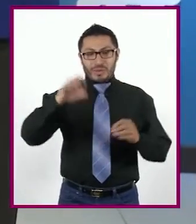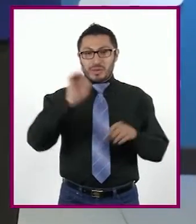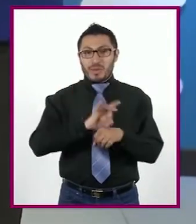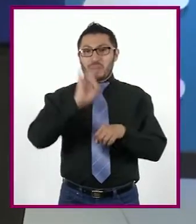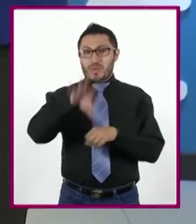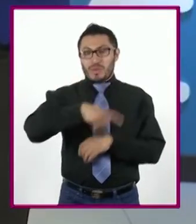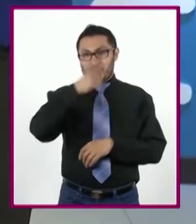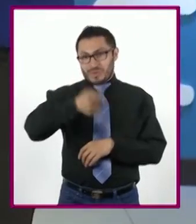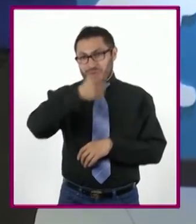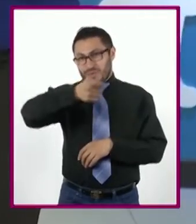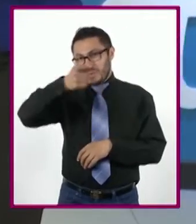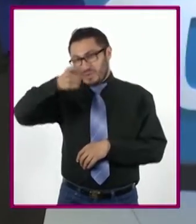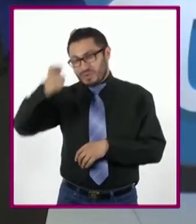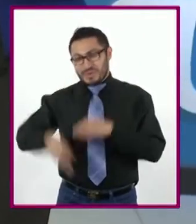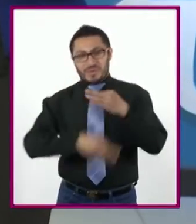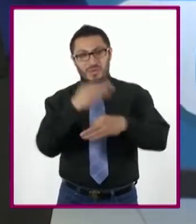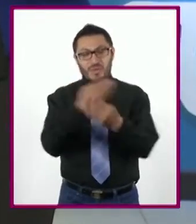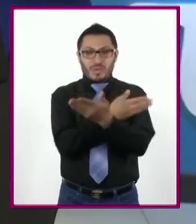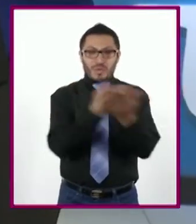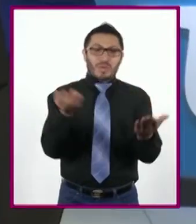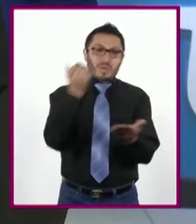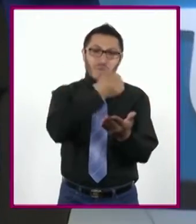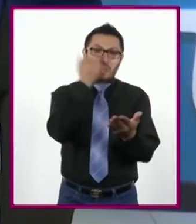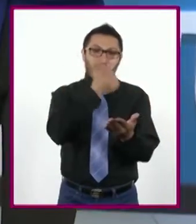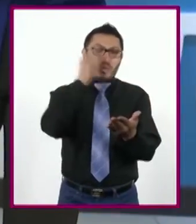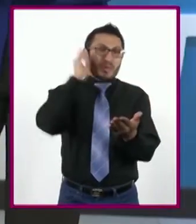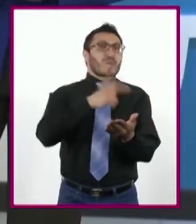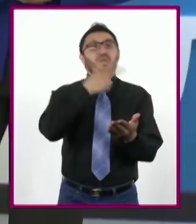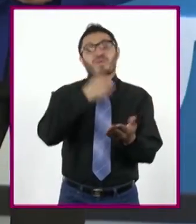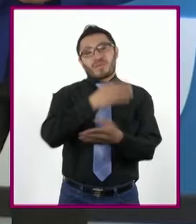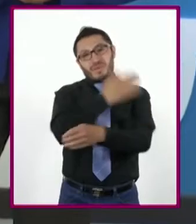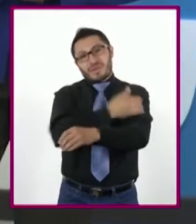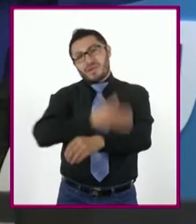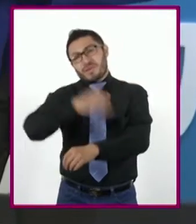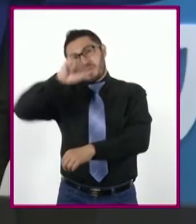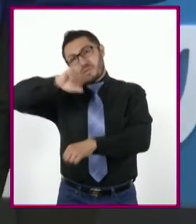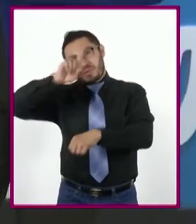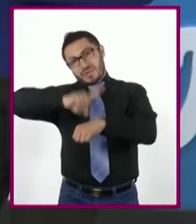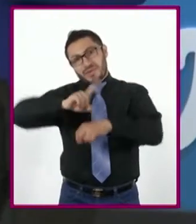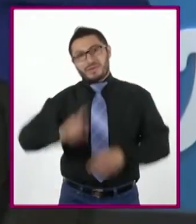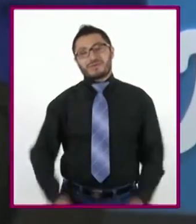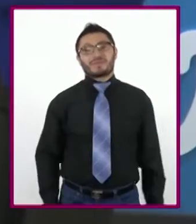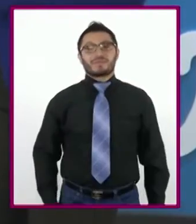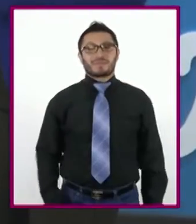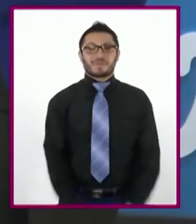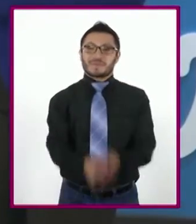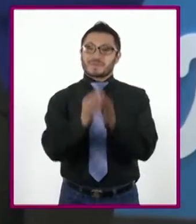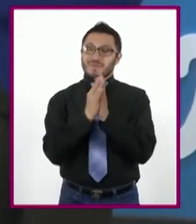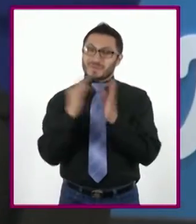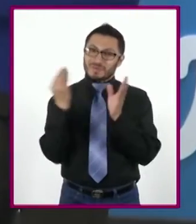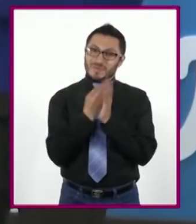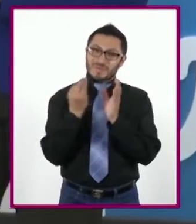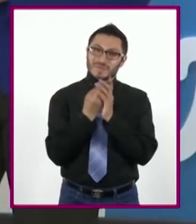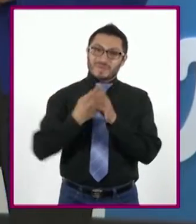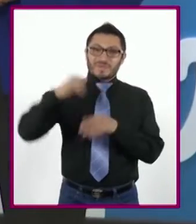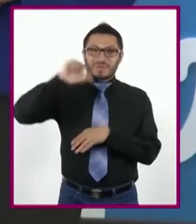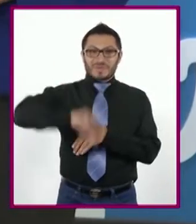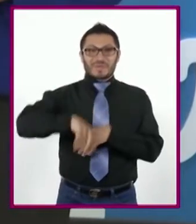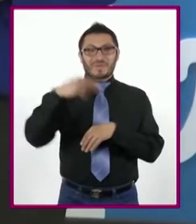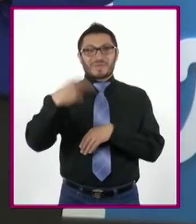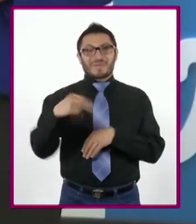cordial saludo a todas las alumnas y alumnos que nos acompañan el día de hoy. La sesión de hoy se